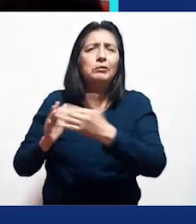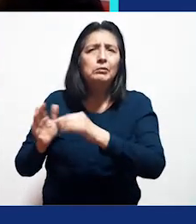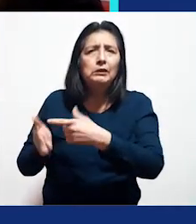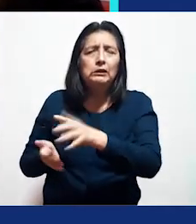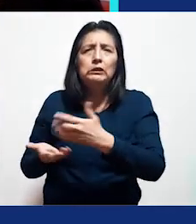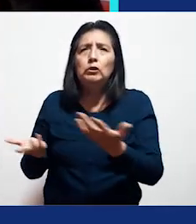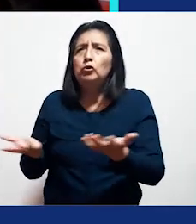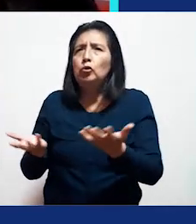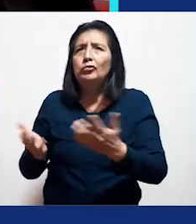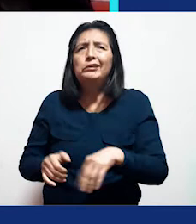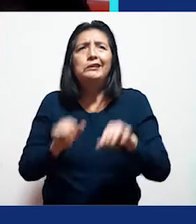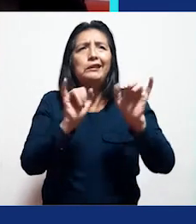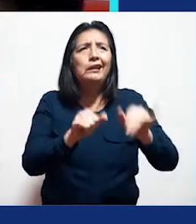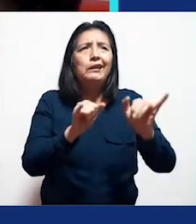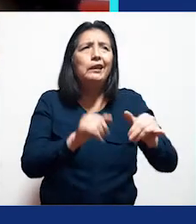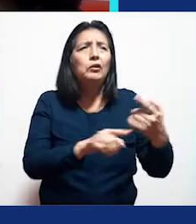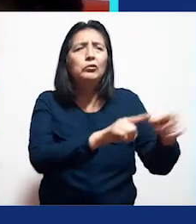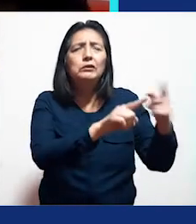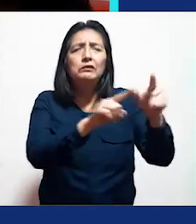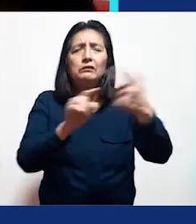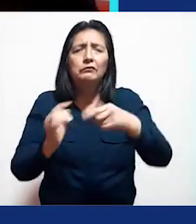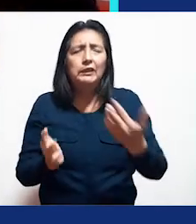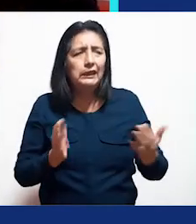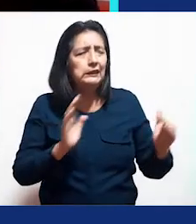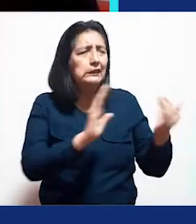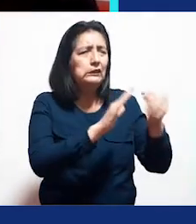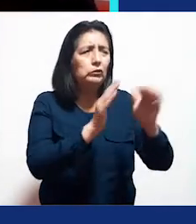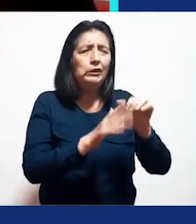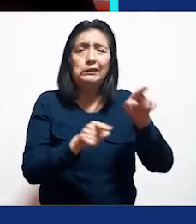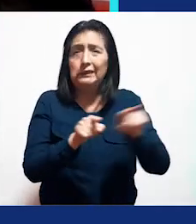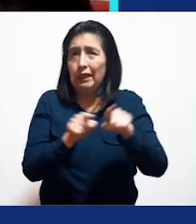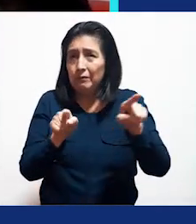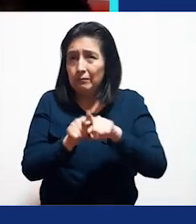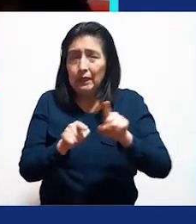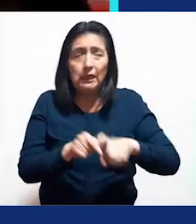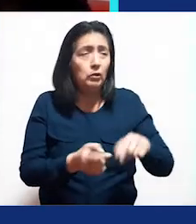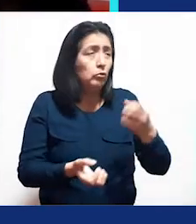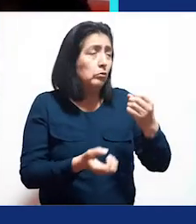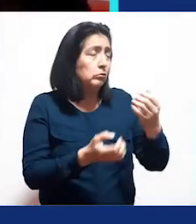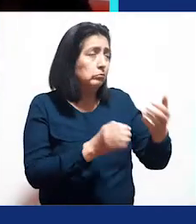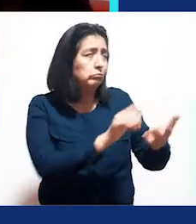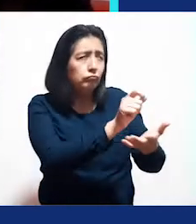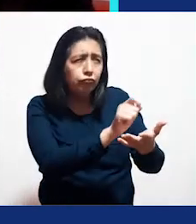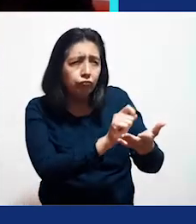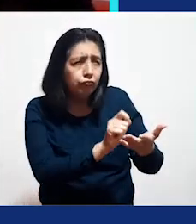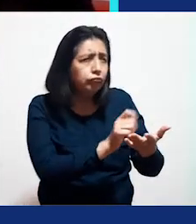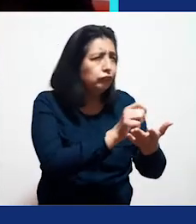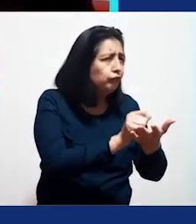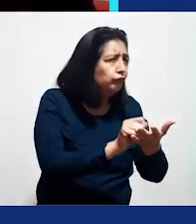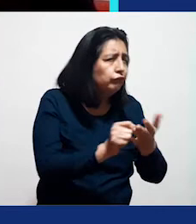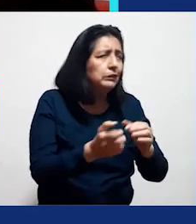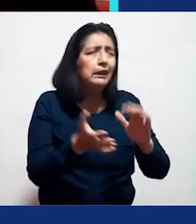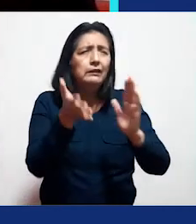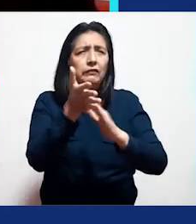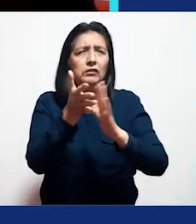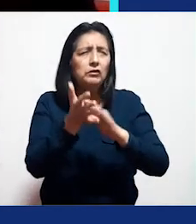indígena varada en las diversas ciudades. Ahí también se sacó un reporte desde la Defensoría donde se evidenció